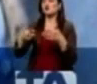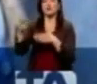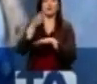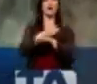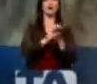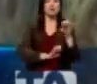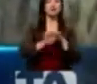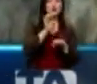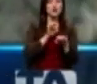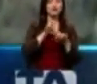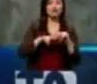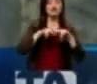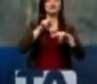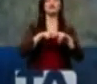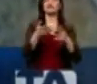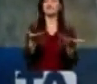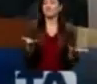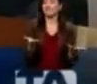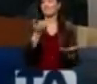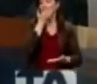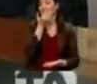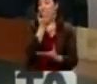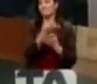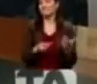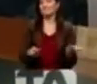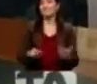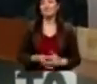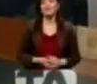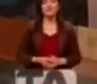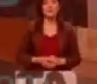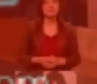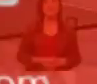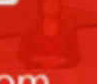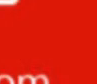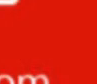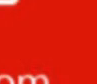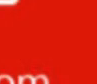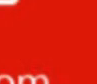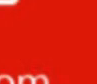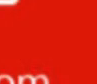estudios estructurales, que ahora pasan factura. Carlos Acoto, 24 horas.